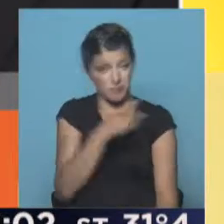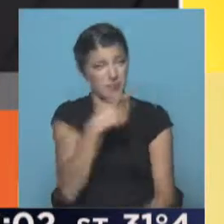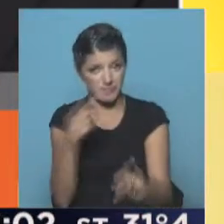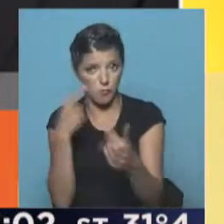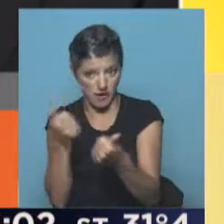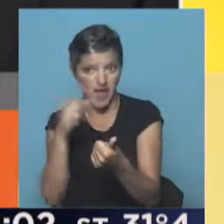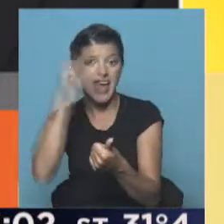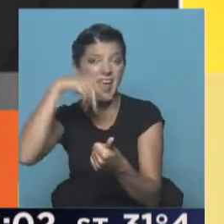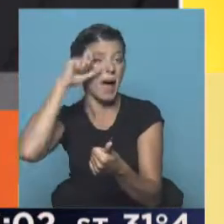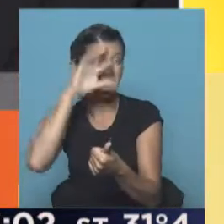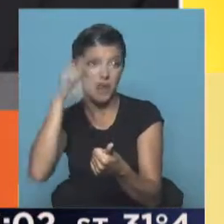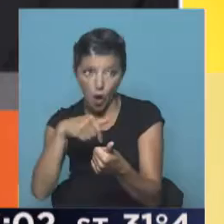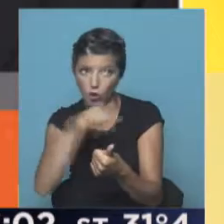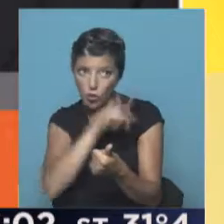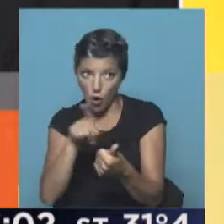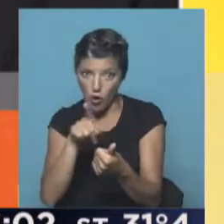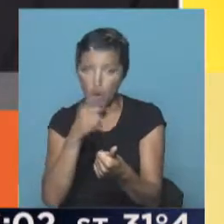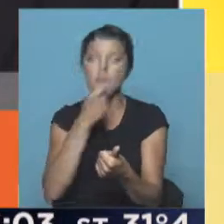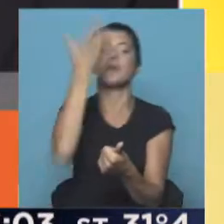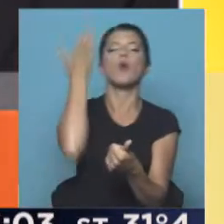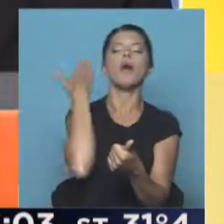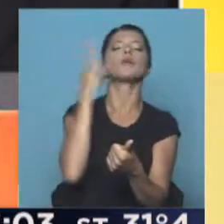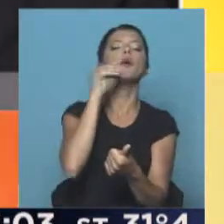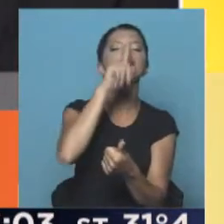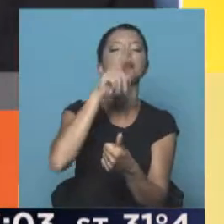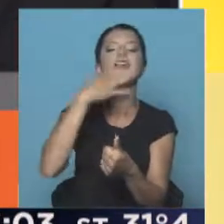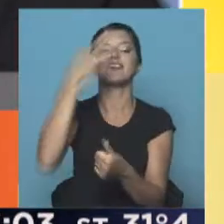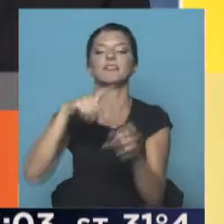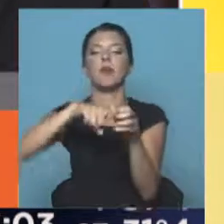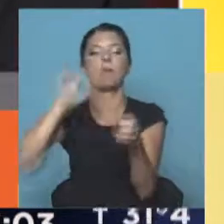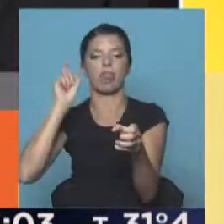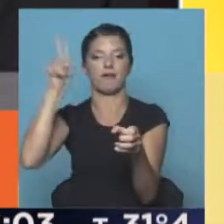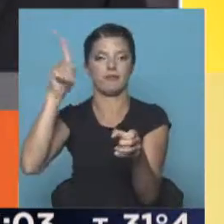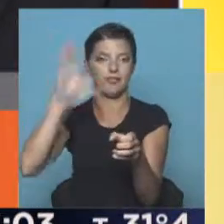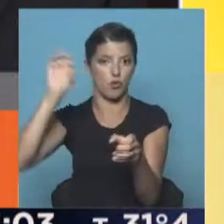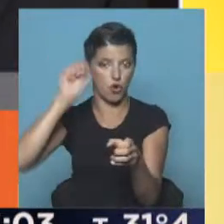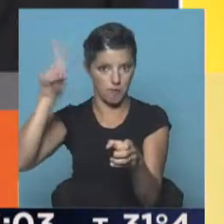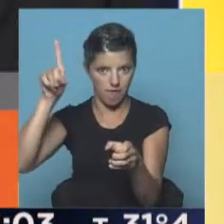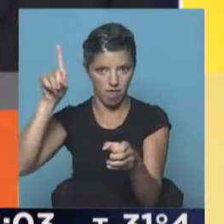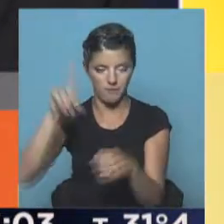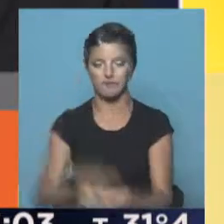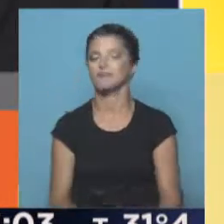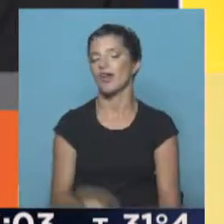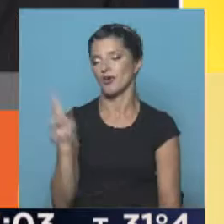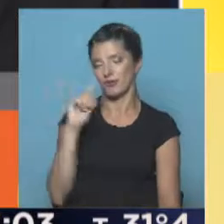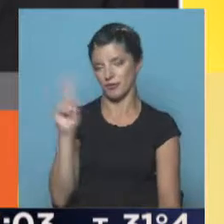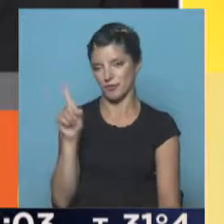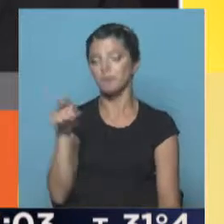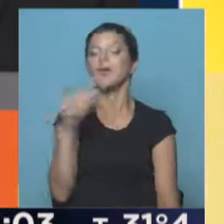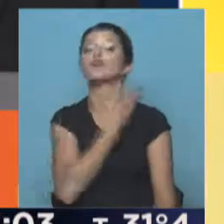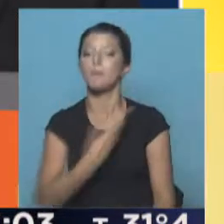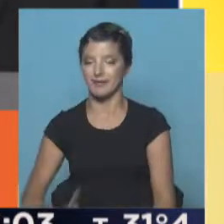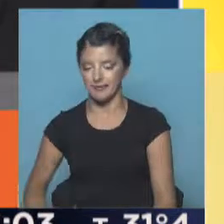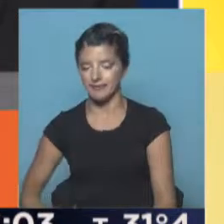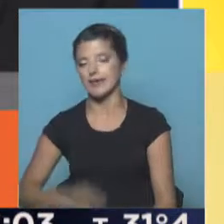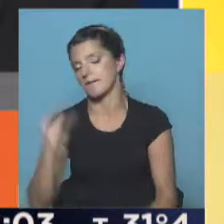Cameron después del Brexit. No, de ninguna manera. Justamente es un presidente del gobierno que sale derrotado y